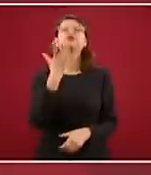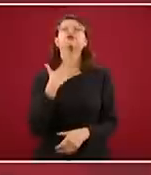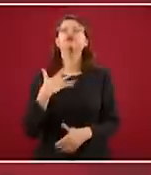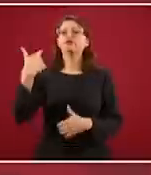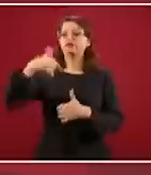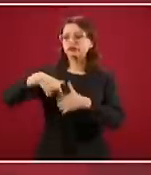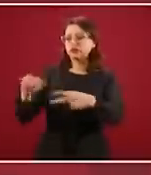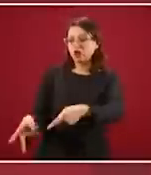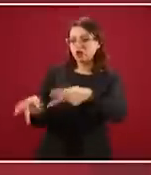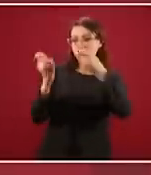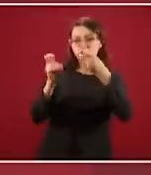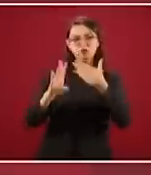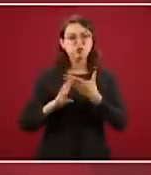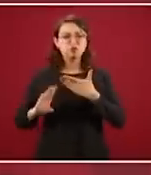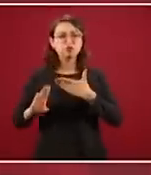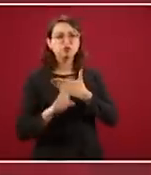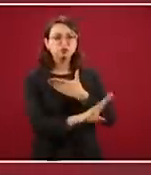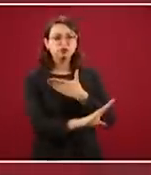combustibles,